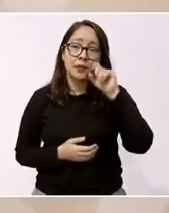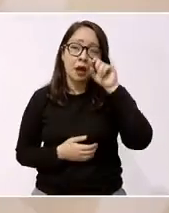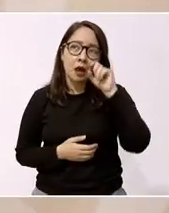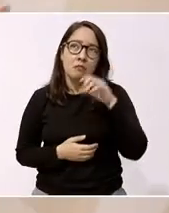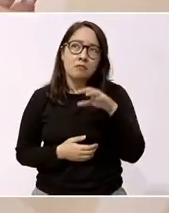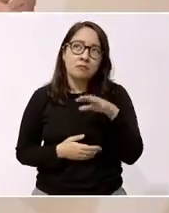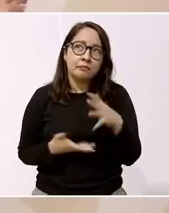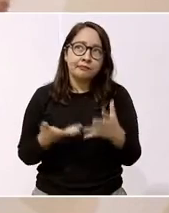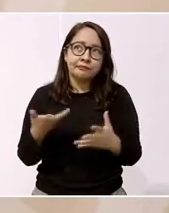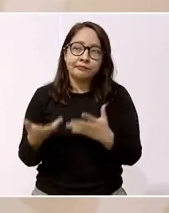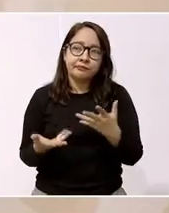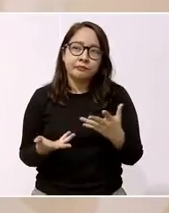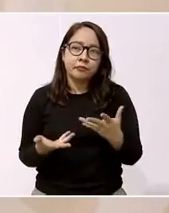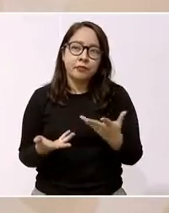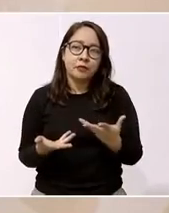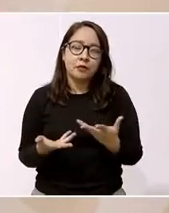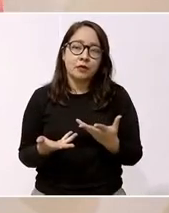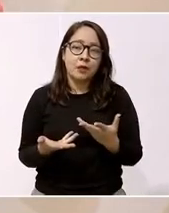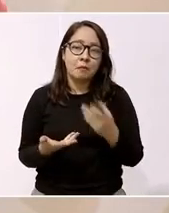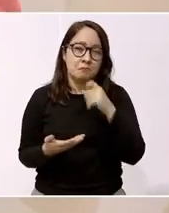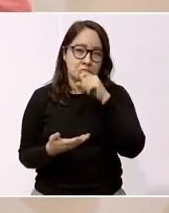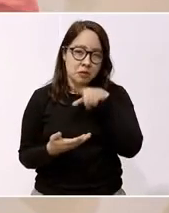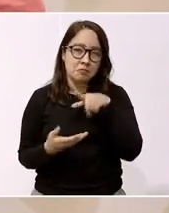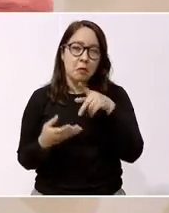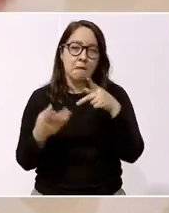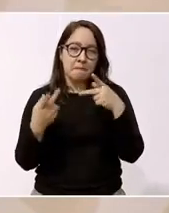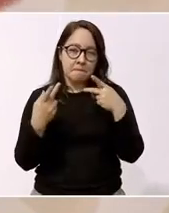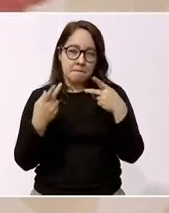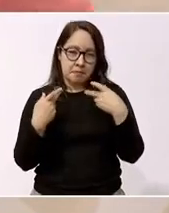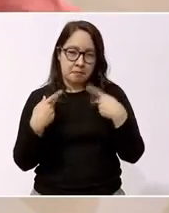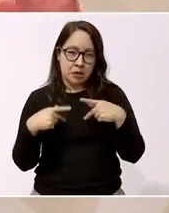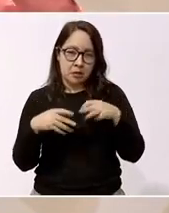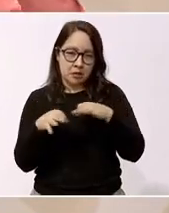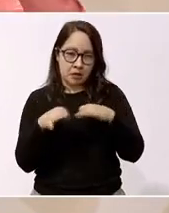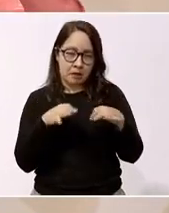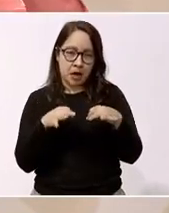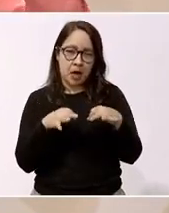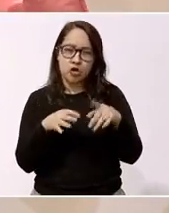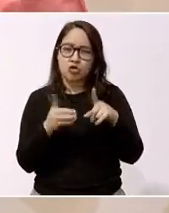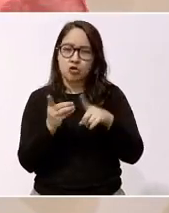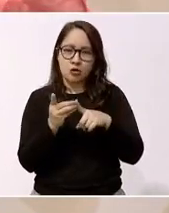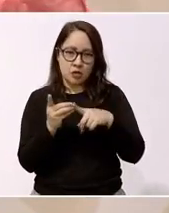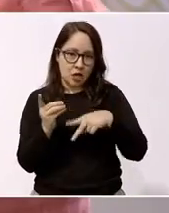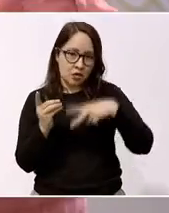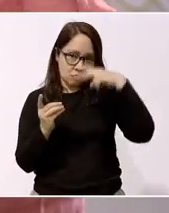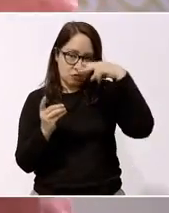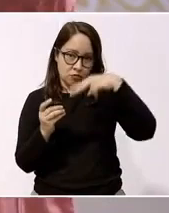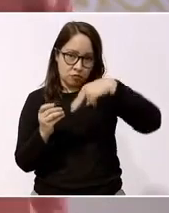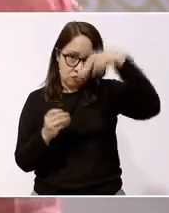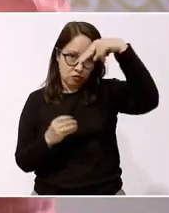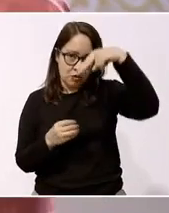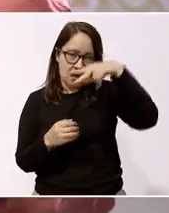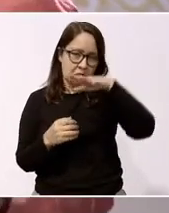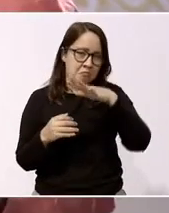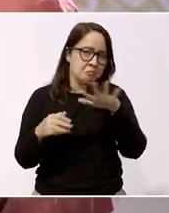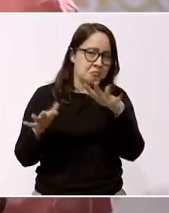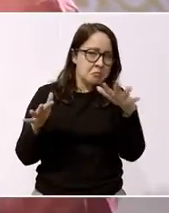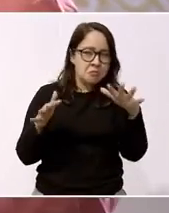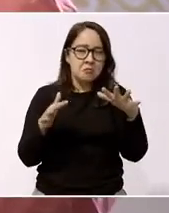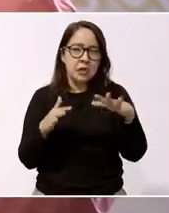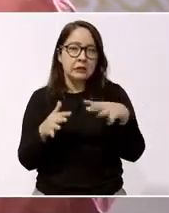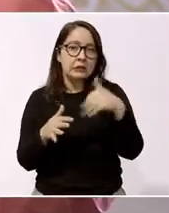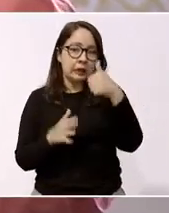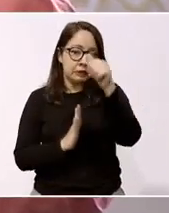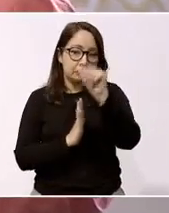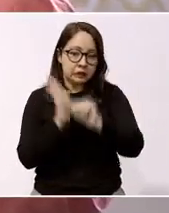Hasta los jornaleros que van al norte pueden estar 6 meses trabajando